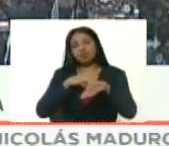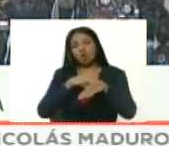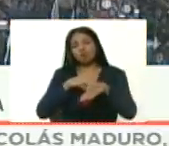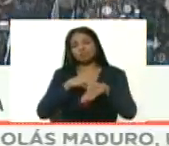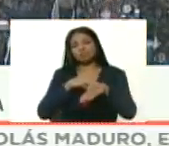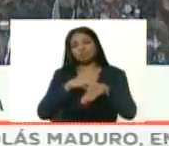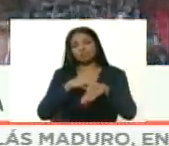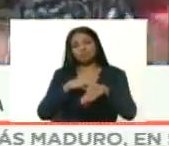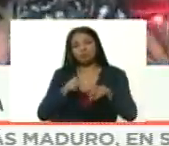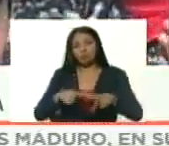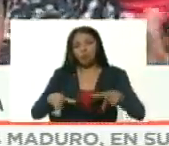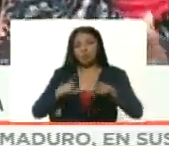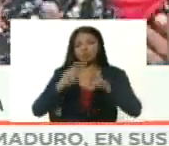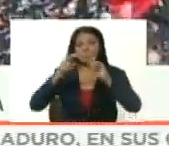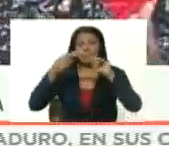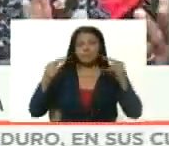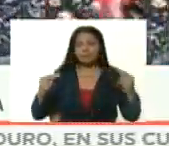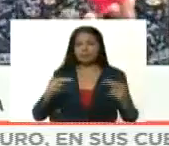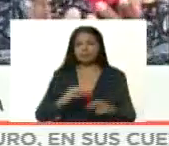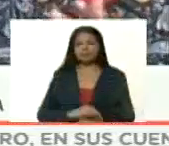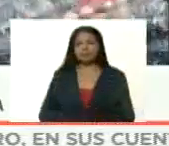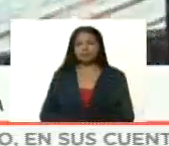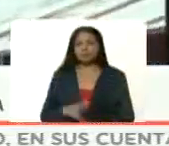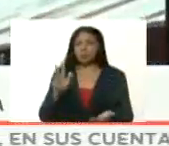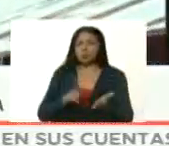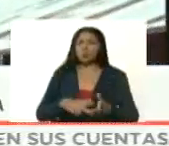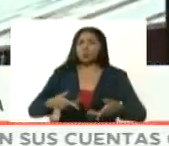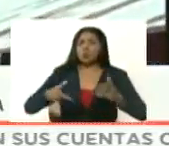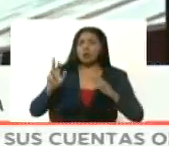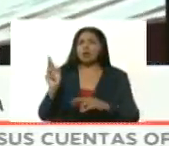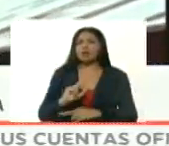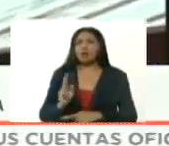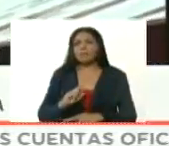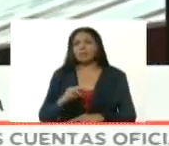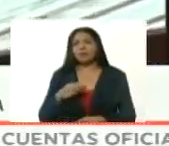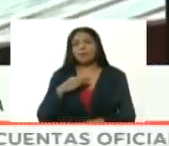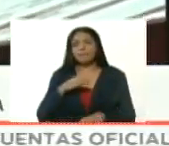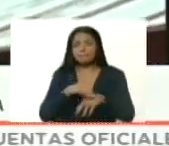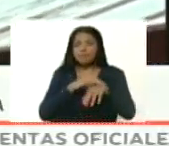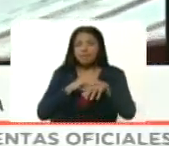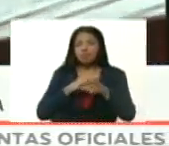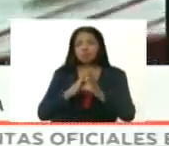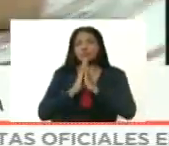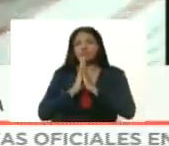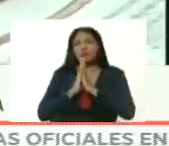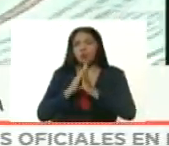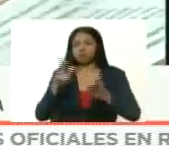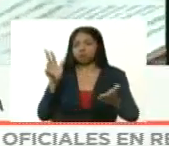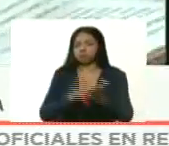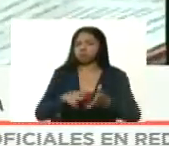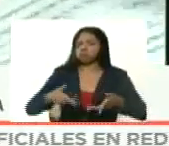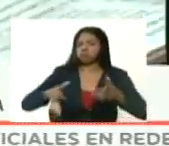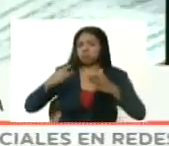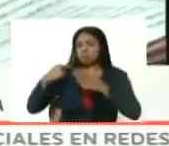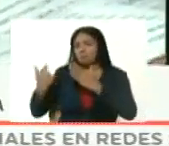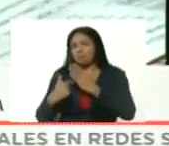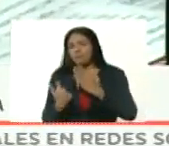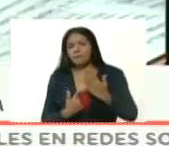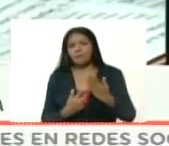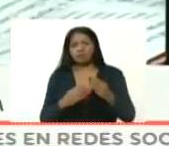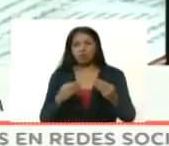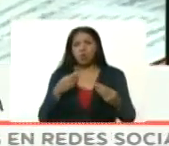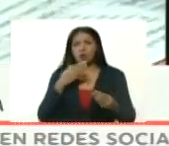Paz. Aprobado. Cúmplase inmediato, ministro, por favor. Me da orden cumplida de todos estos recursos.